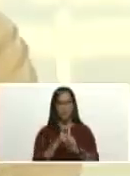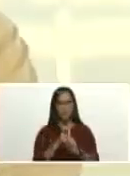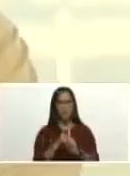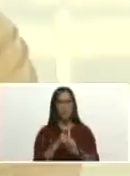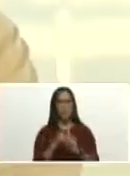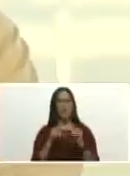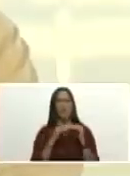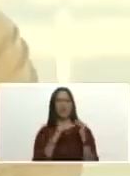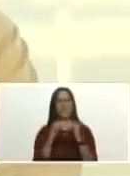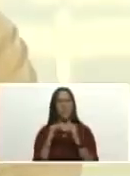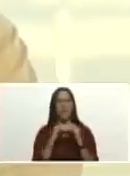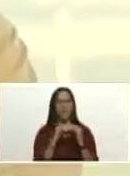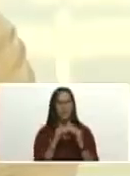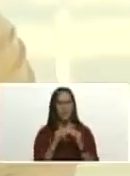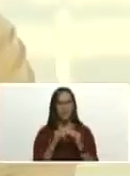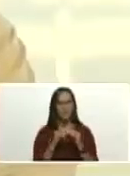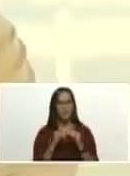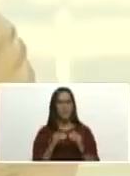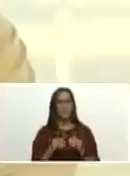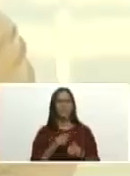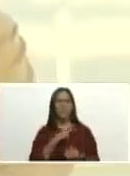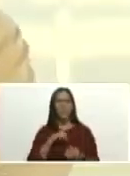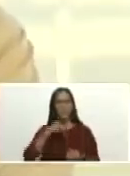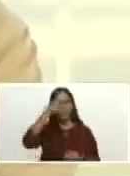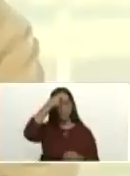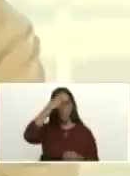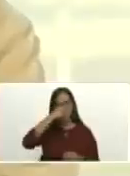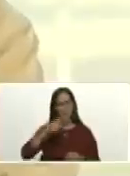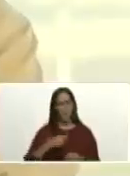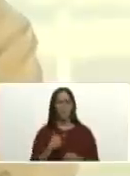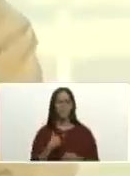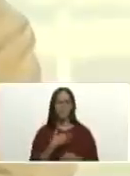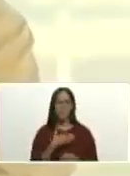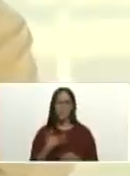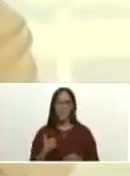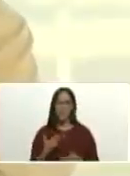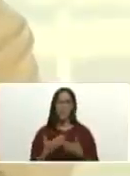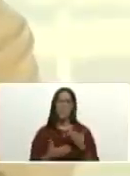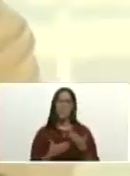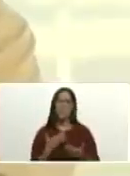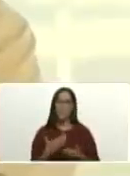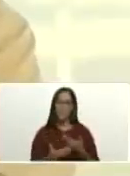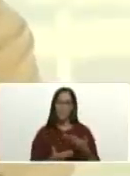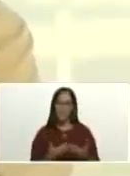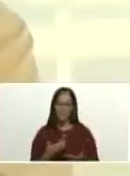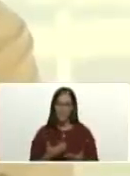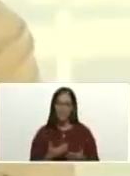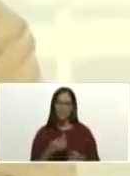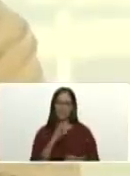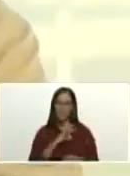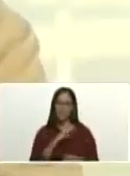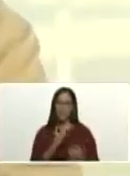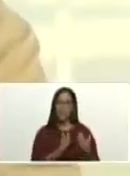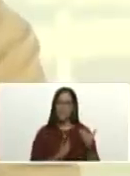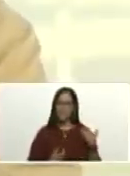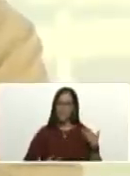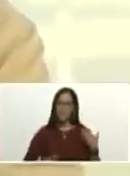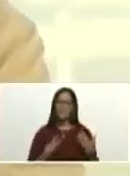la igualdad y el bienestar de nuestro pueblo. Yo quiero proceder, señora